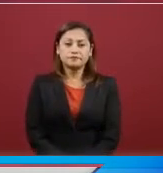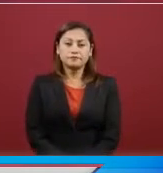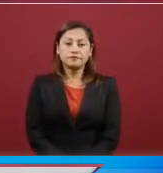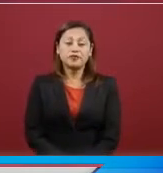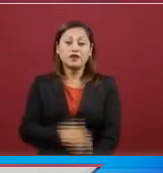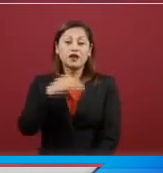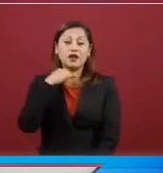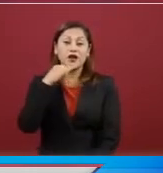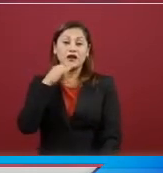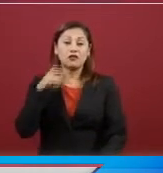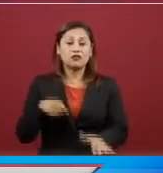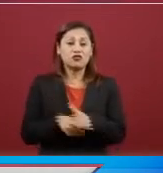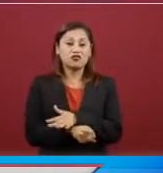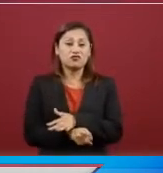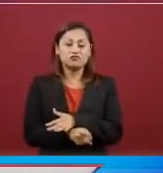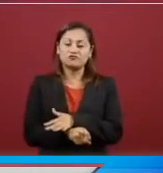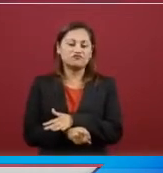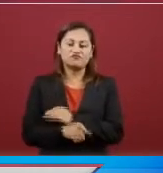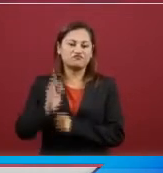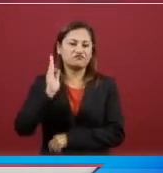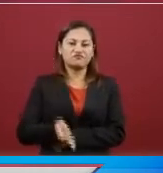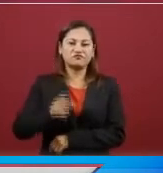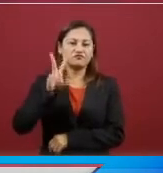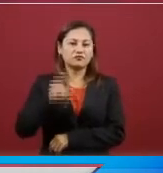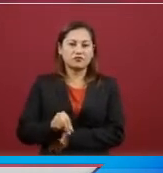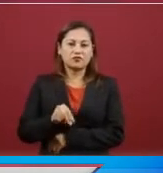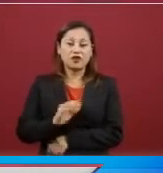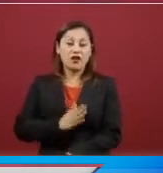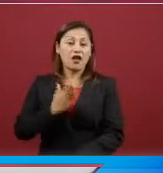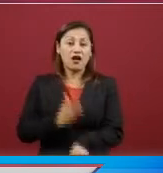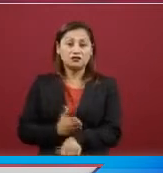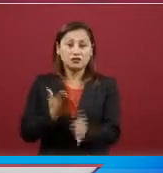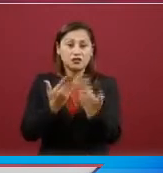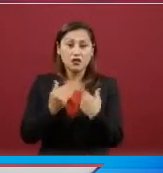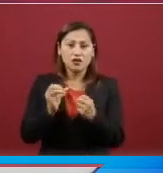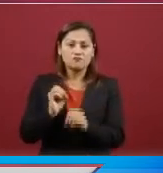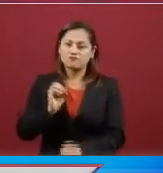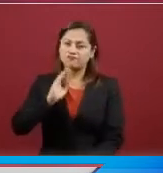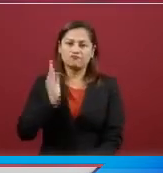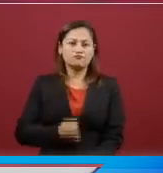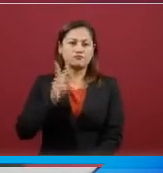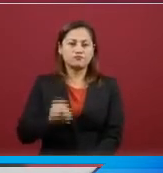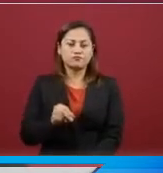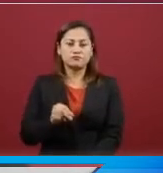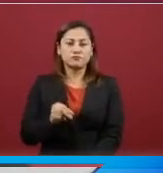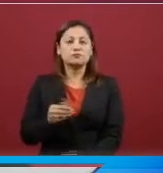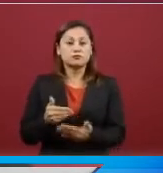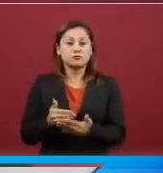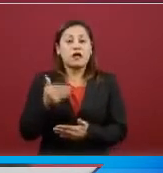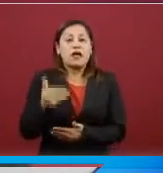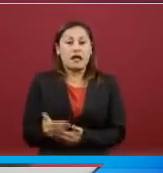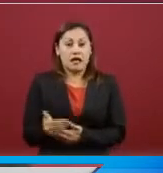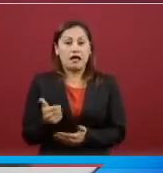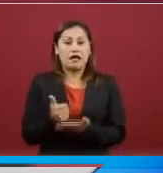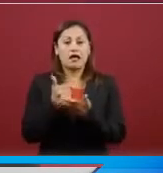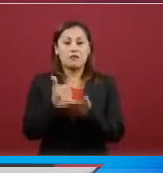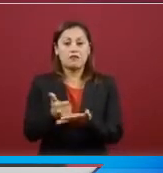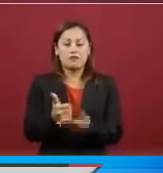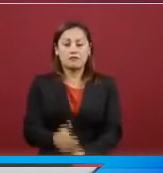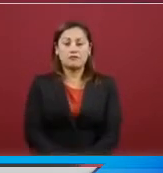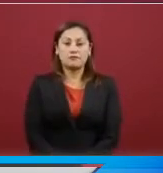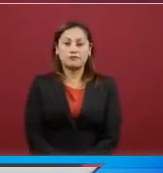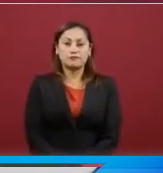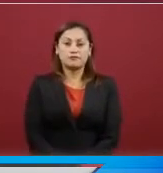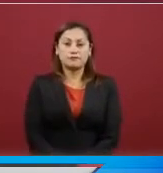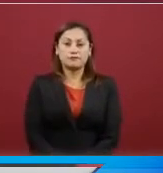de este gobierno y no promover la impunidad. Ya no se tolera la corrupción y se avanzará para eliminar la herencia que ha dejado la política neoliberal en el